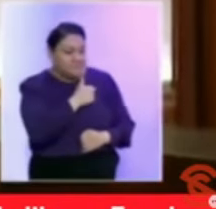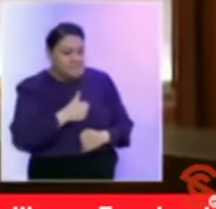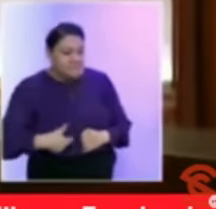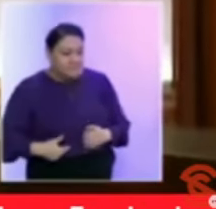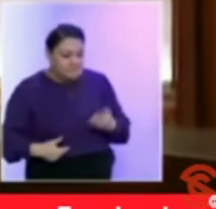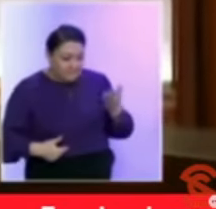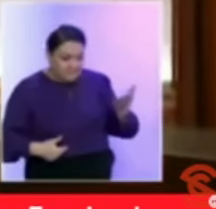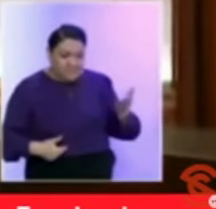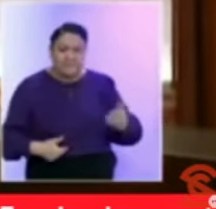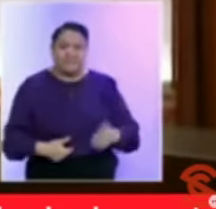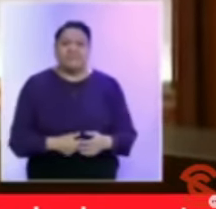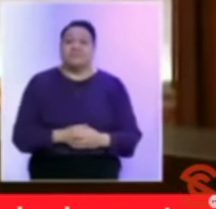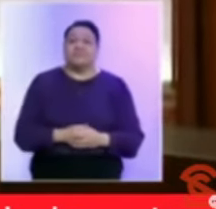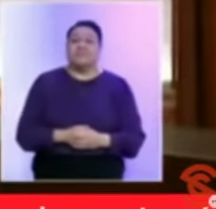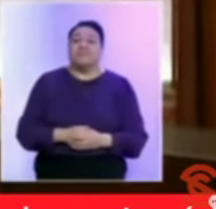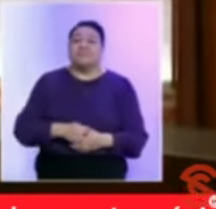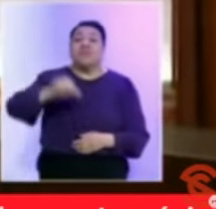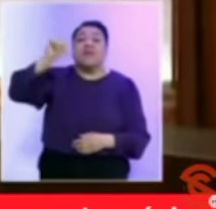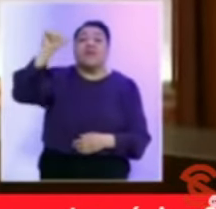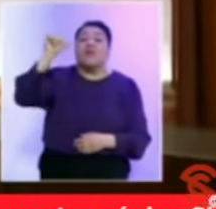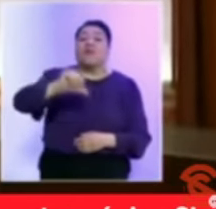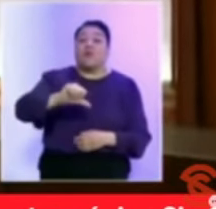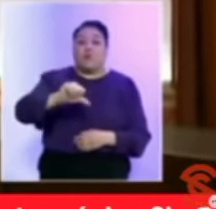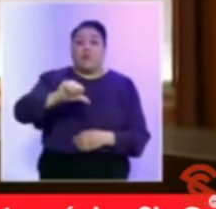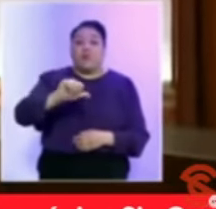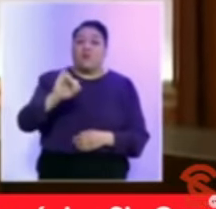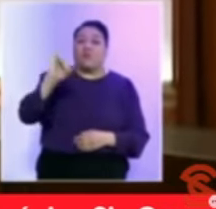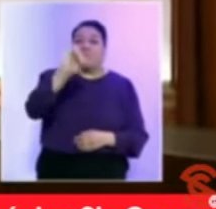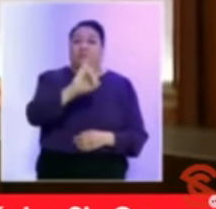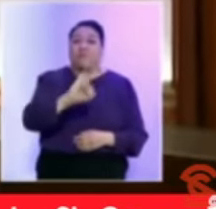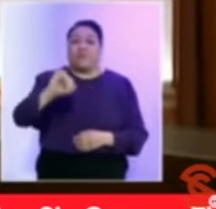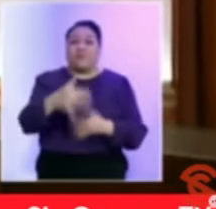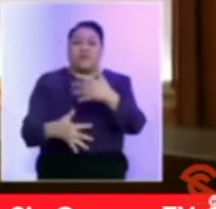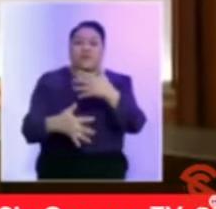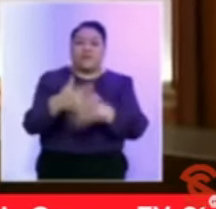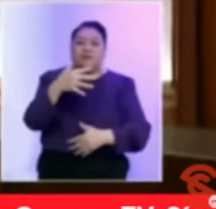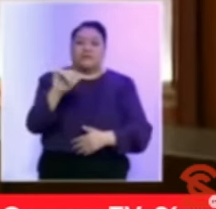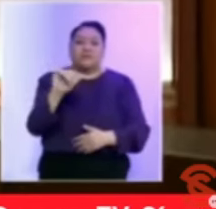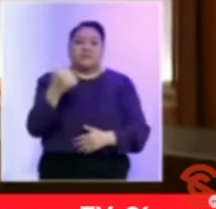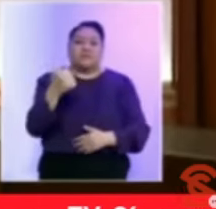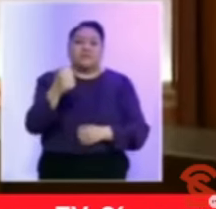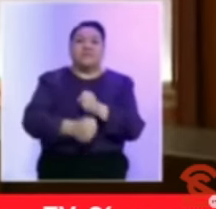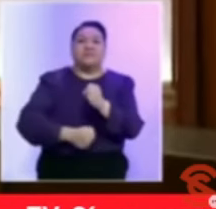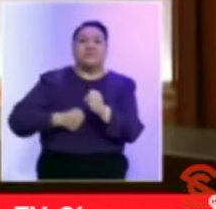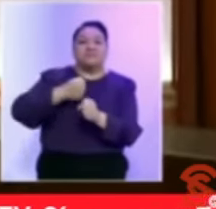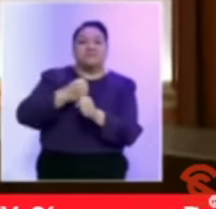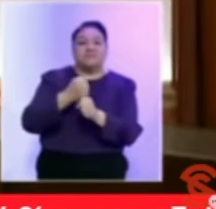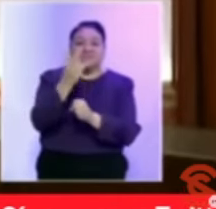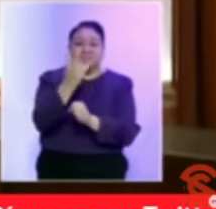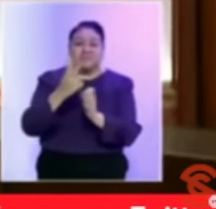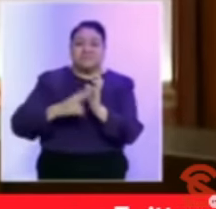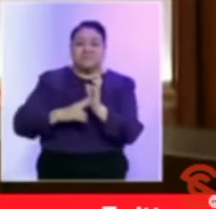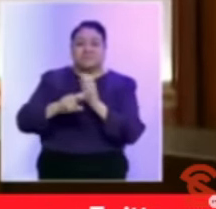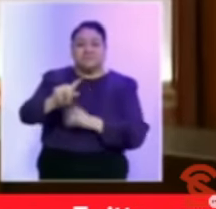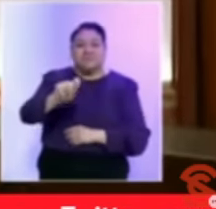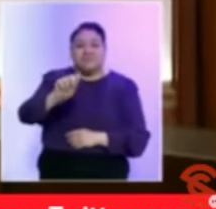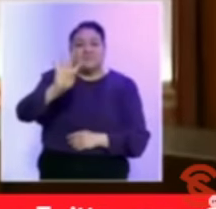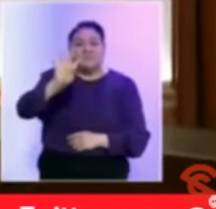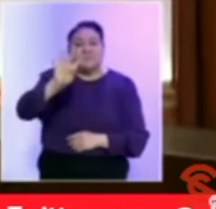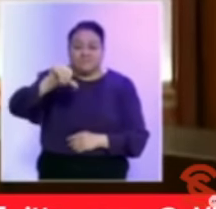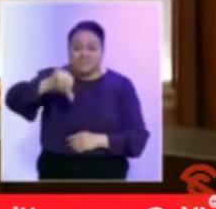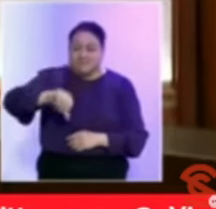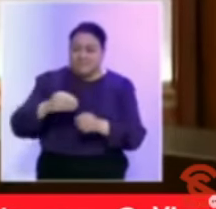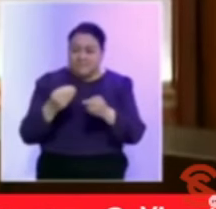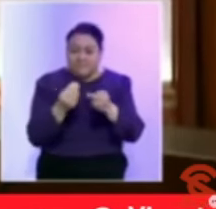electoral hoy jueves 15 de agosto de 2024 en esta sesión